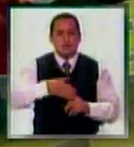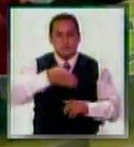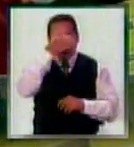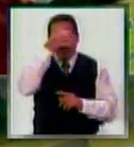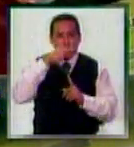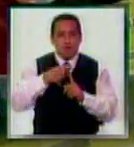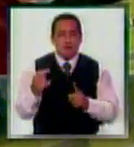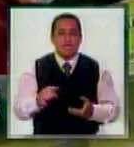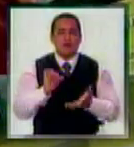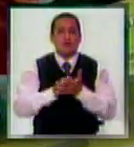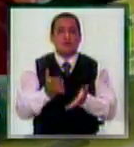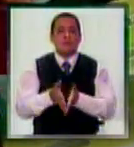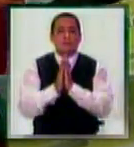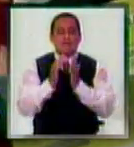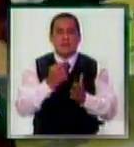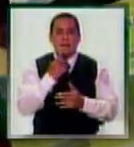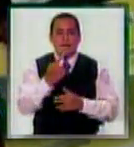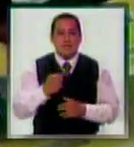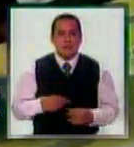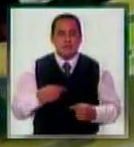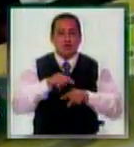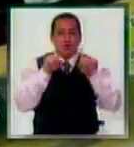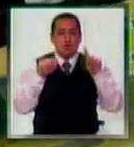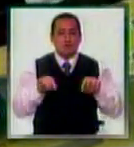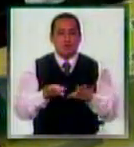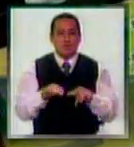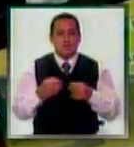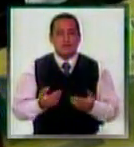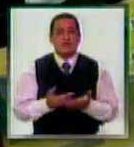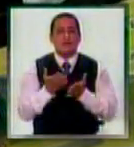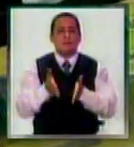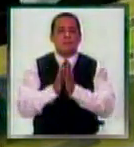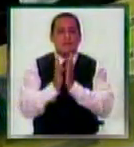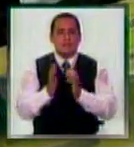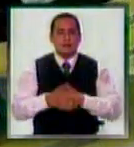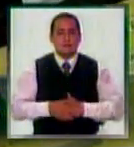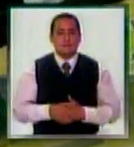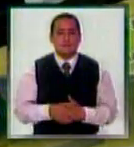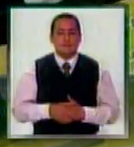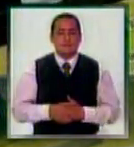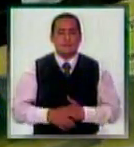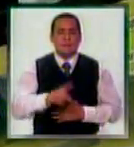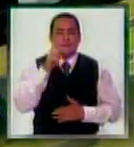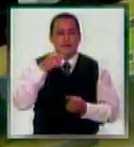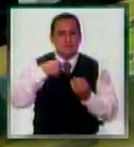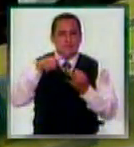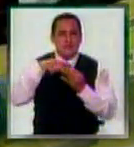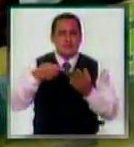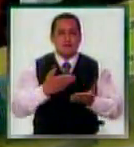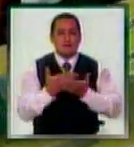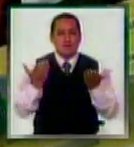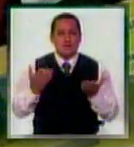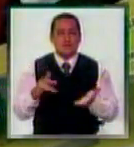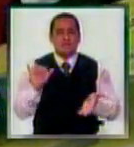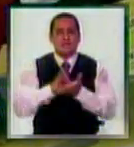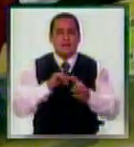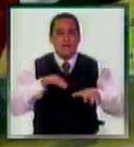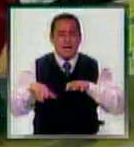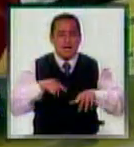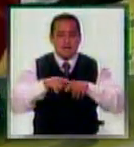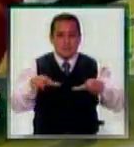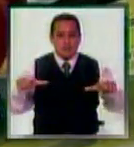tecnología. Los que nos deben de pedir son computadoras. Nos deben pedir una serie de insumos que hagan